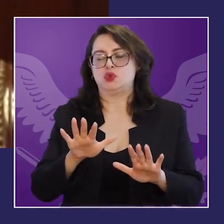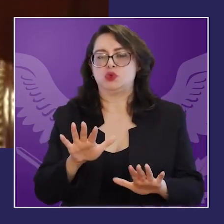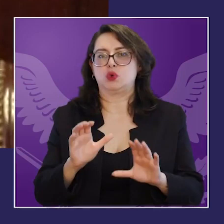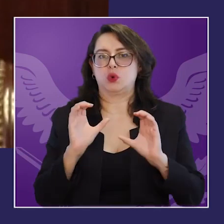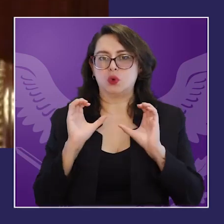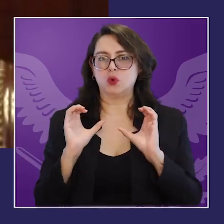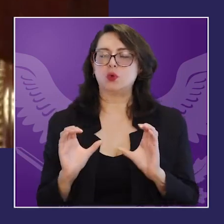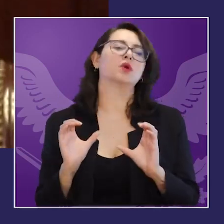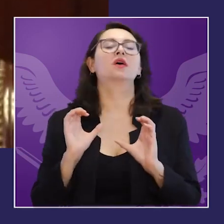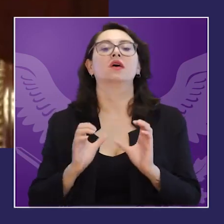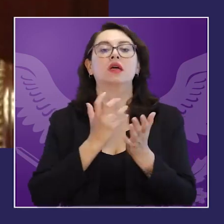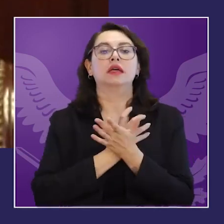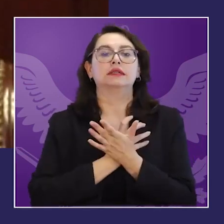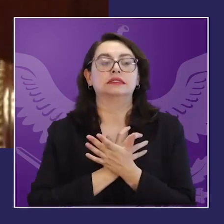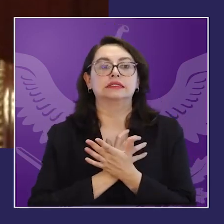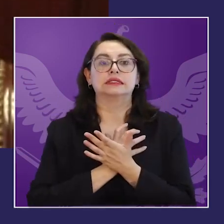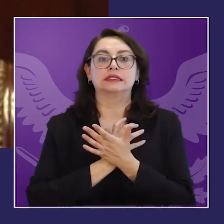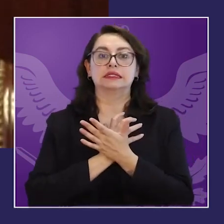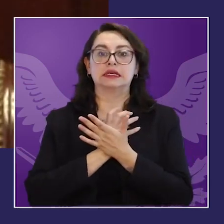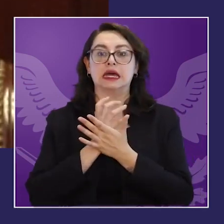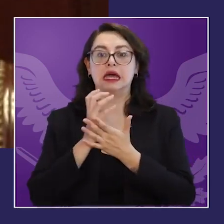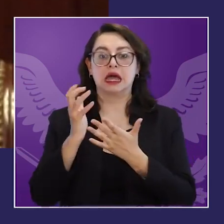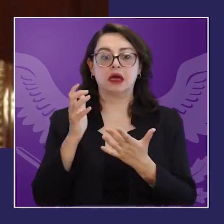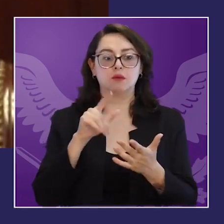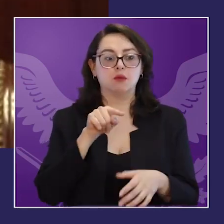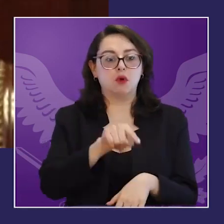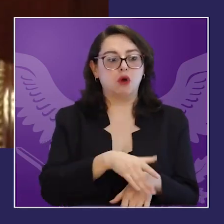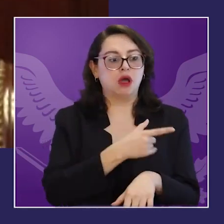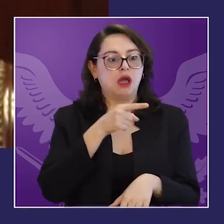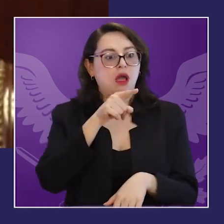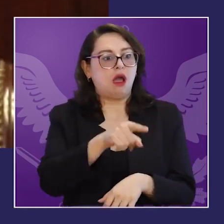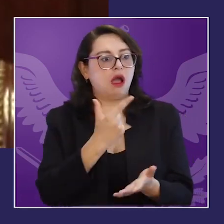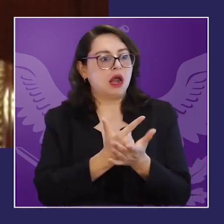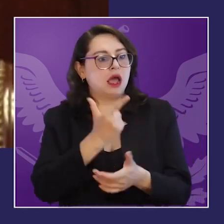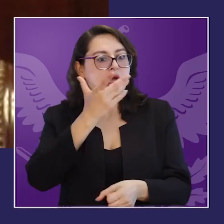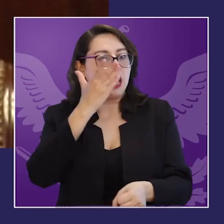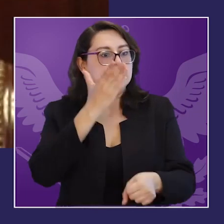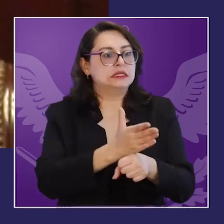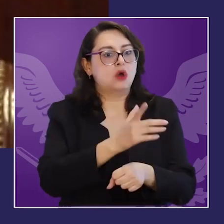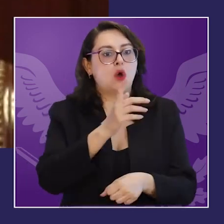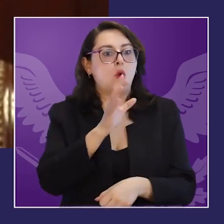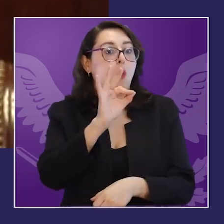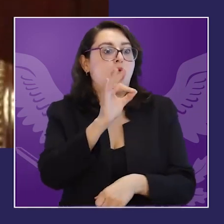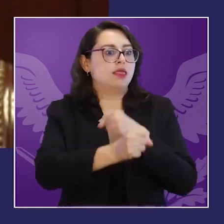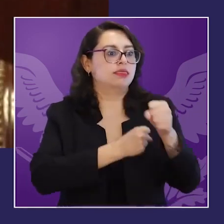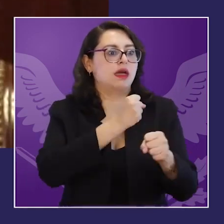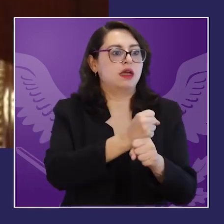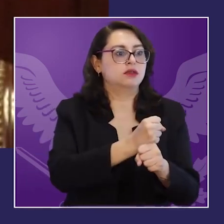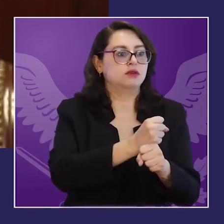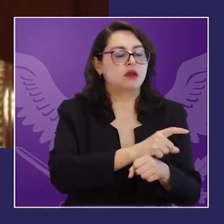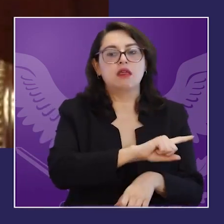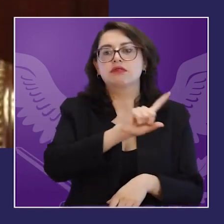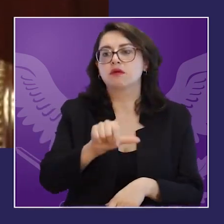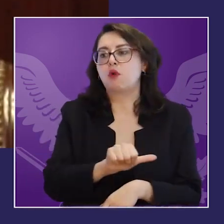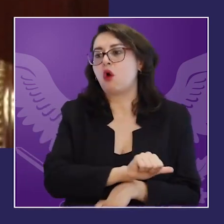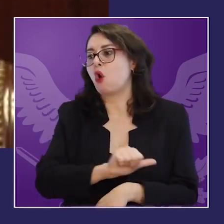menos graves. O sea, es más riesgoso cuando nos enfrentamos, por ejemplo, a un acoso sexual que ha atormentado